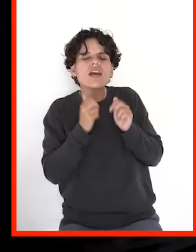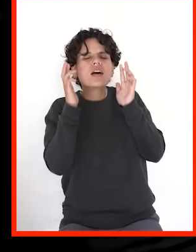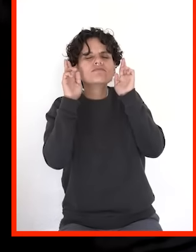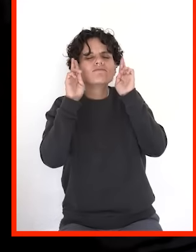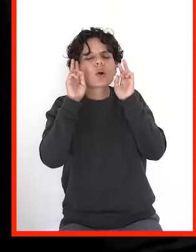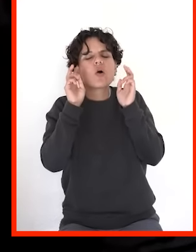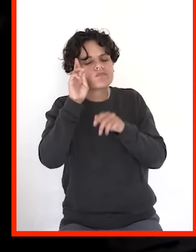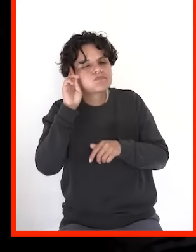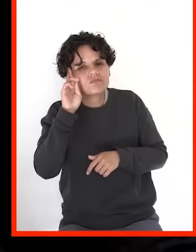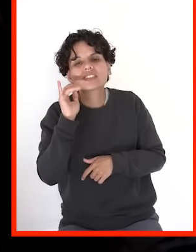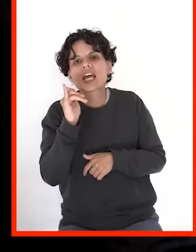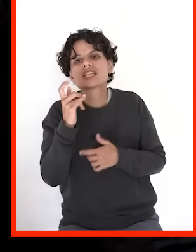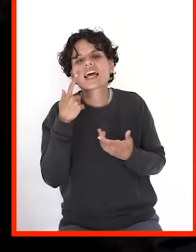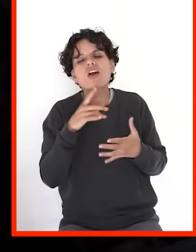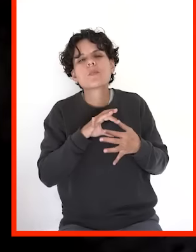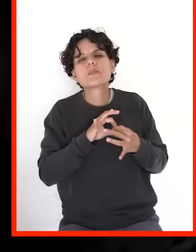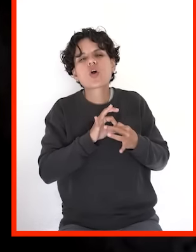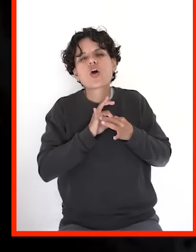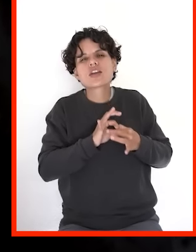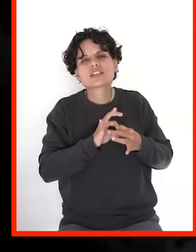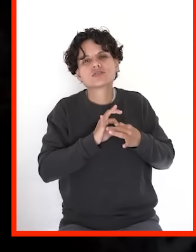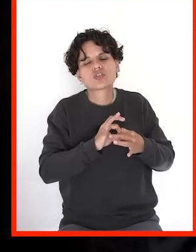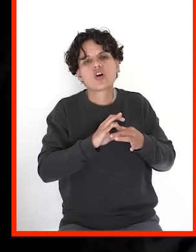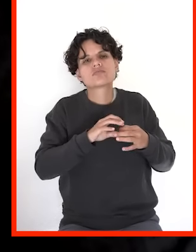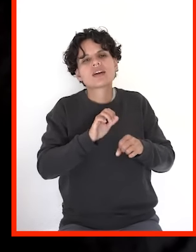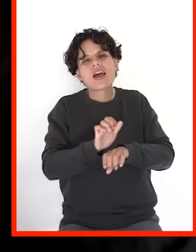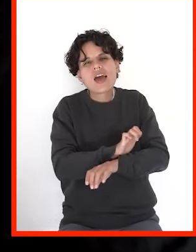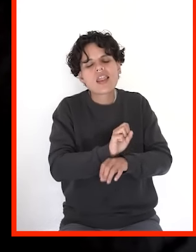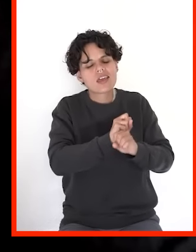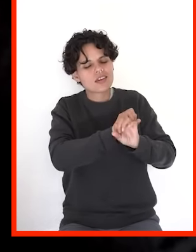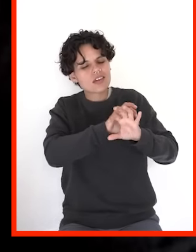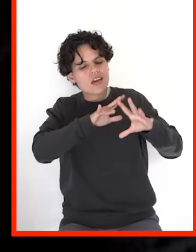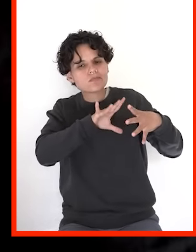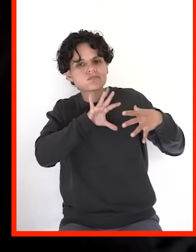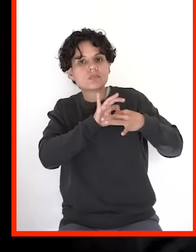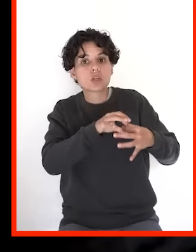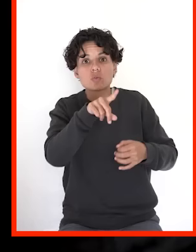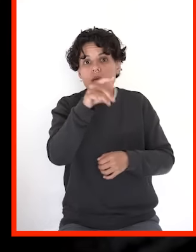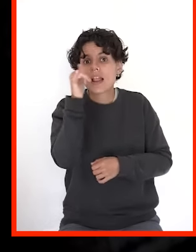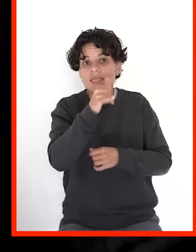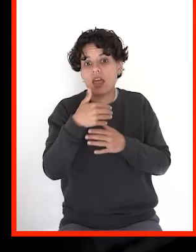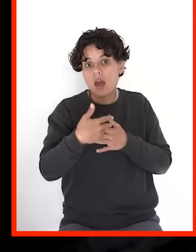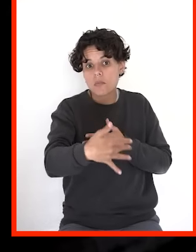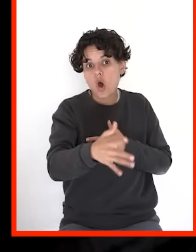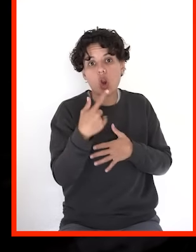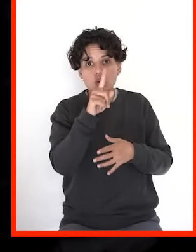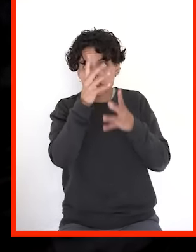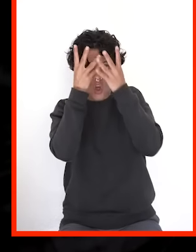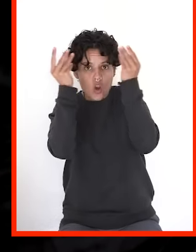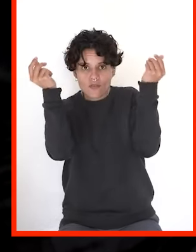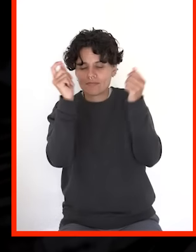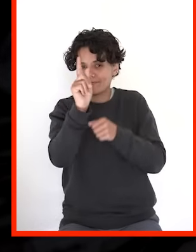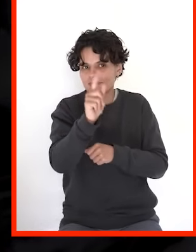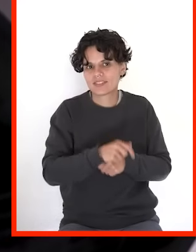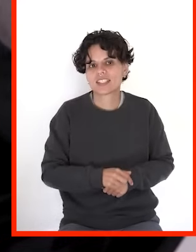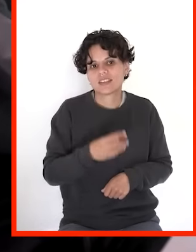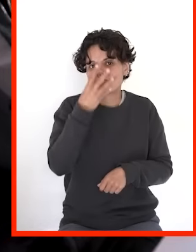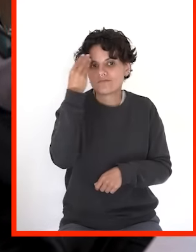las dos cosas, es la, ¿no? Conexión. Es la energía, la conexión, sí. Y que ustedes, a pesar del tiempo, no lo olvidan. Sí, pues de hecho cuando viajamos, por